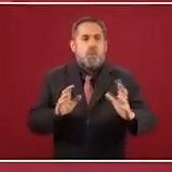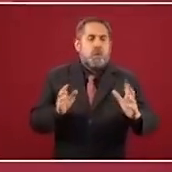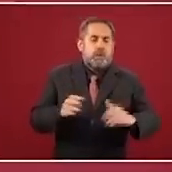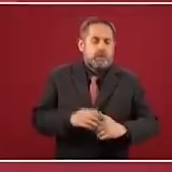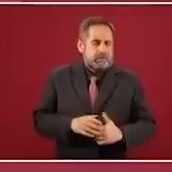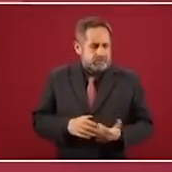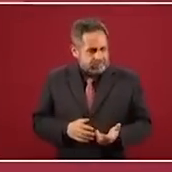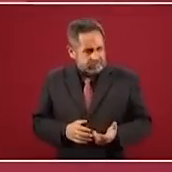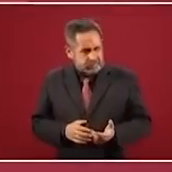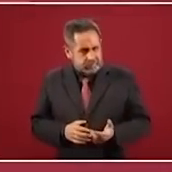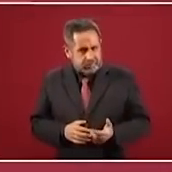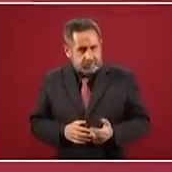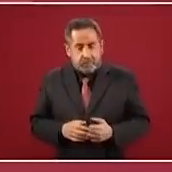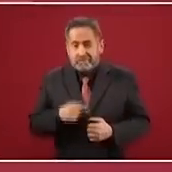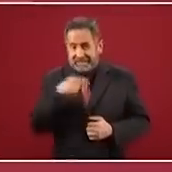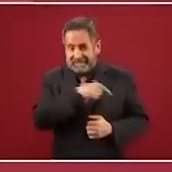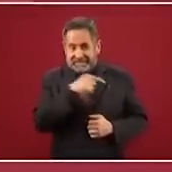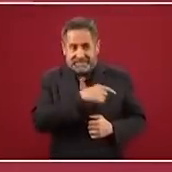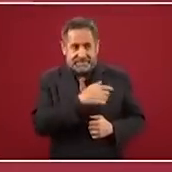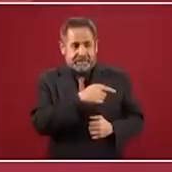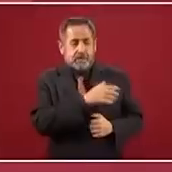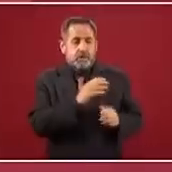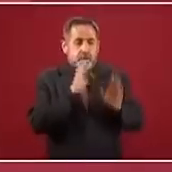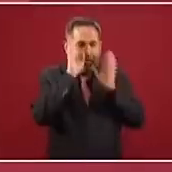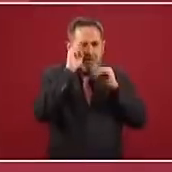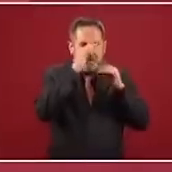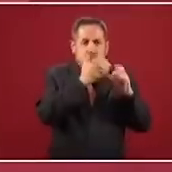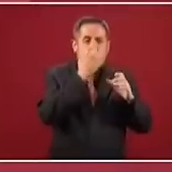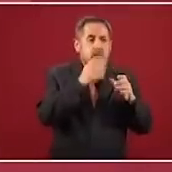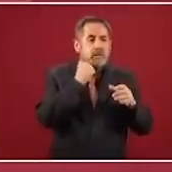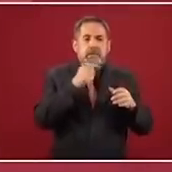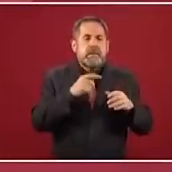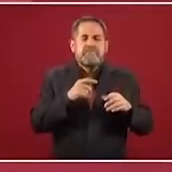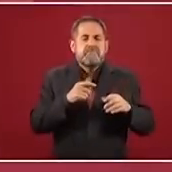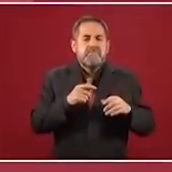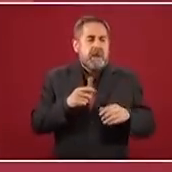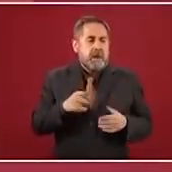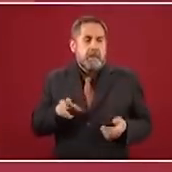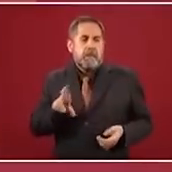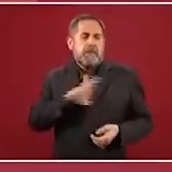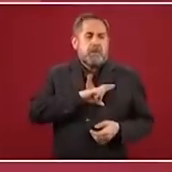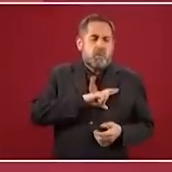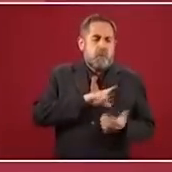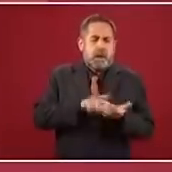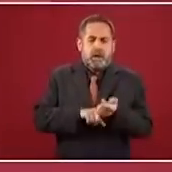Si el proyecto de ellos era privatizar la salud,